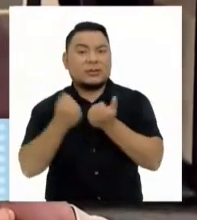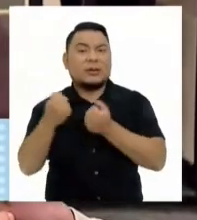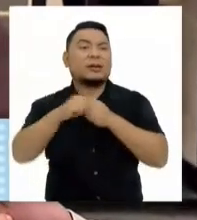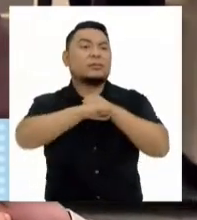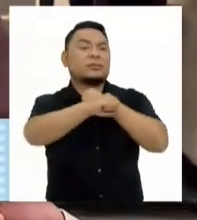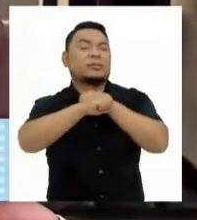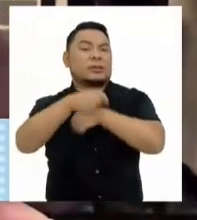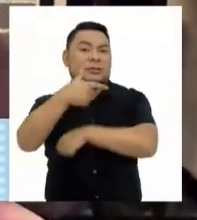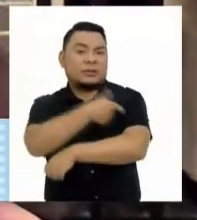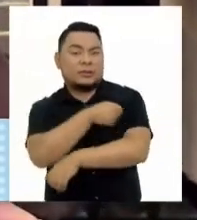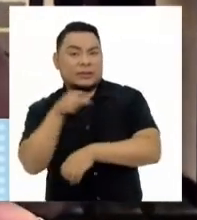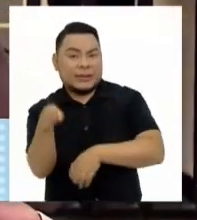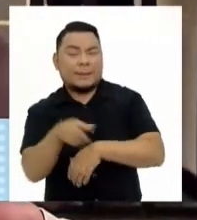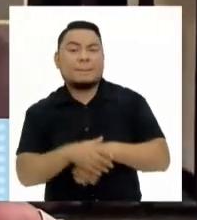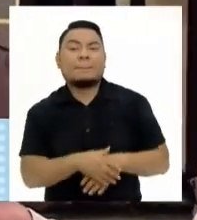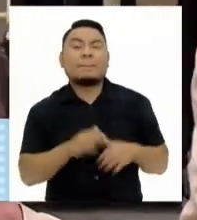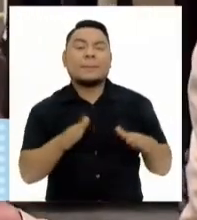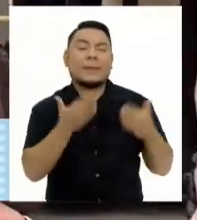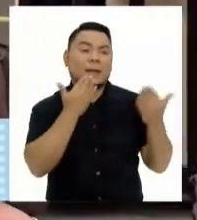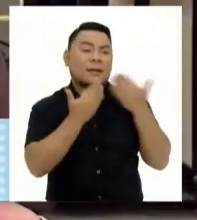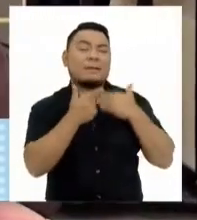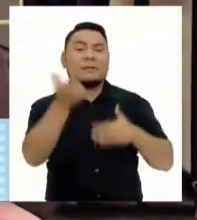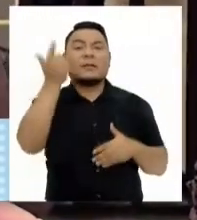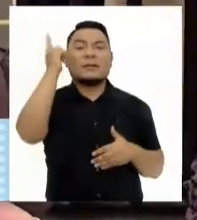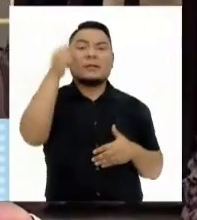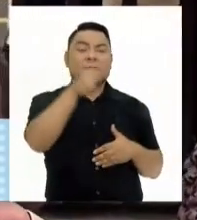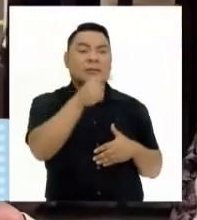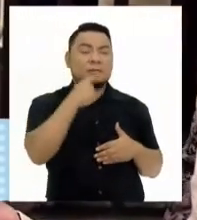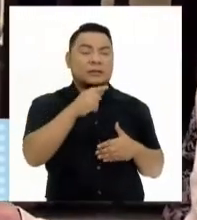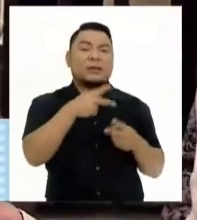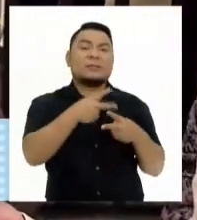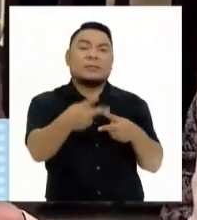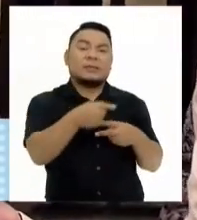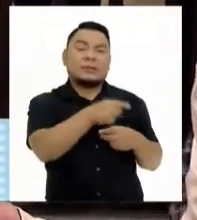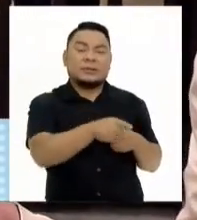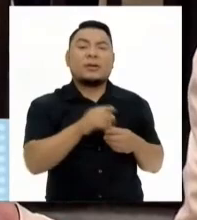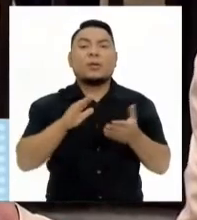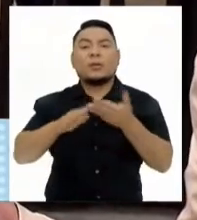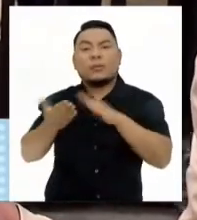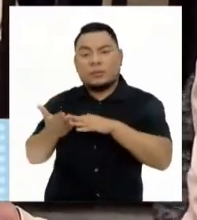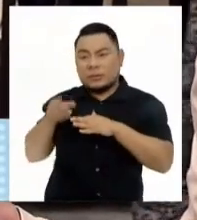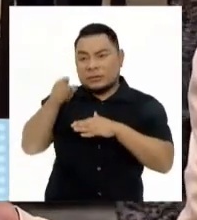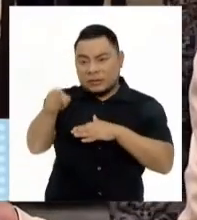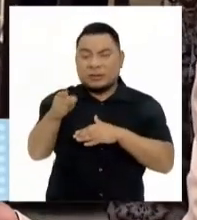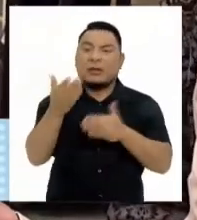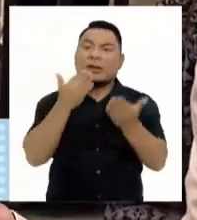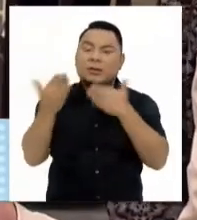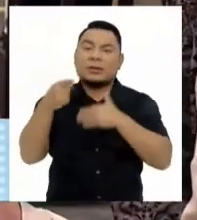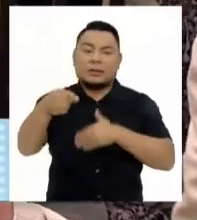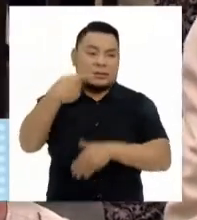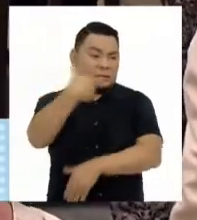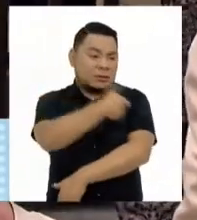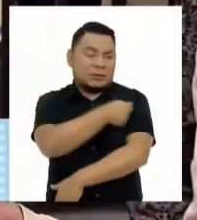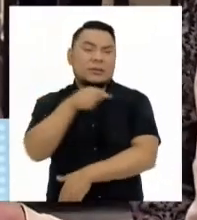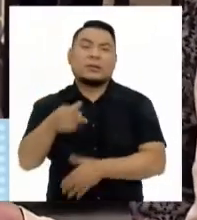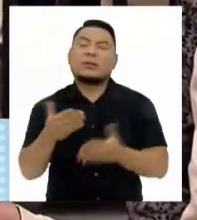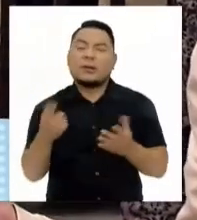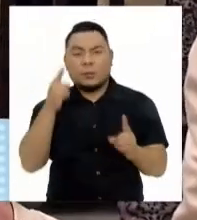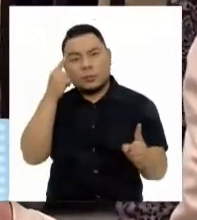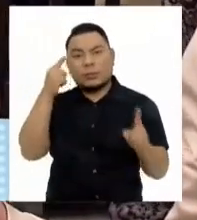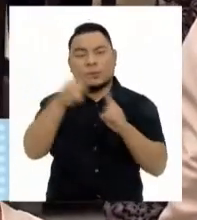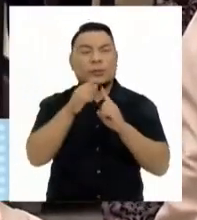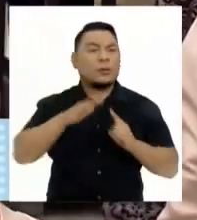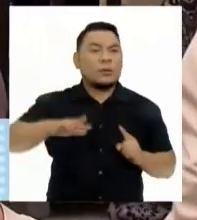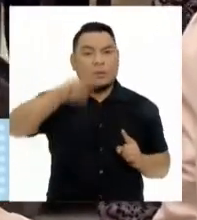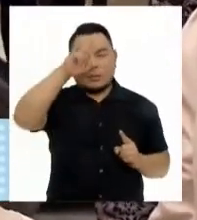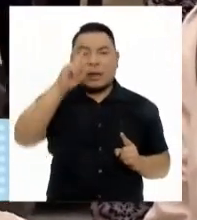campañas de vacunación. Hay que hablar con los líderes vecinales, comunales, para hacer de la vacunación un objetivo